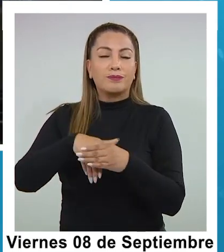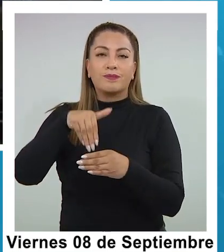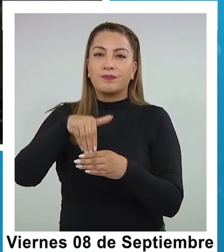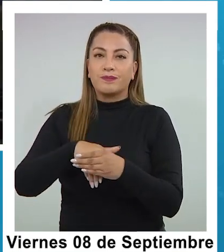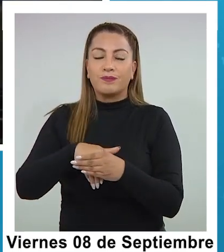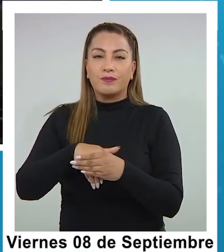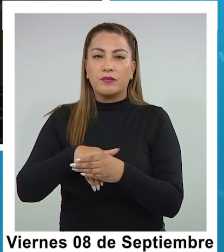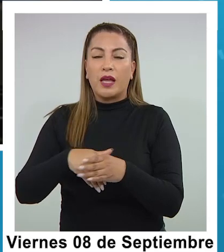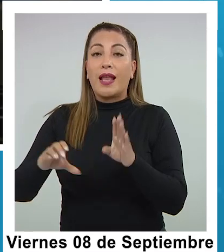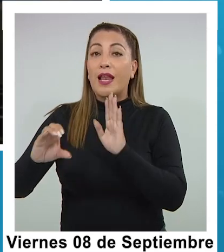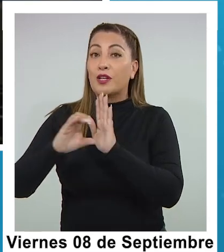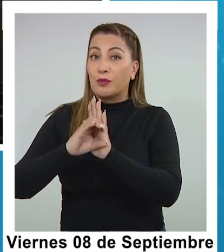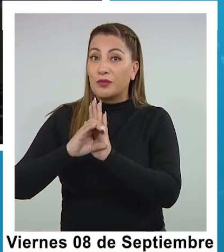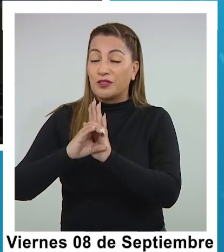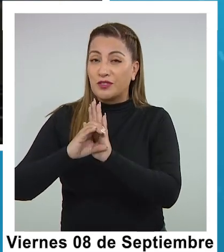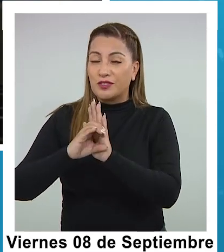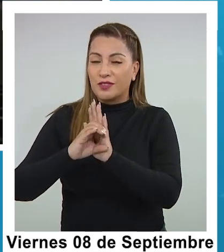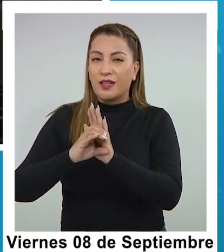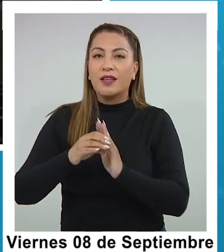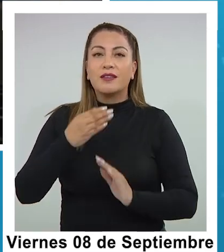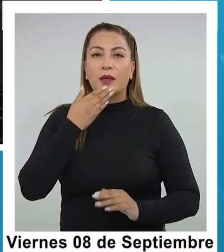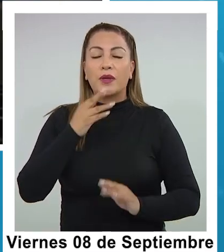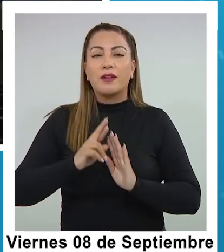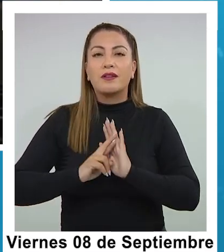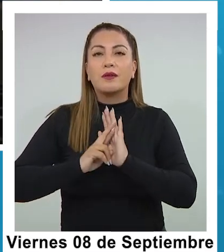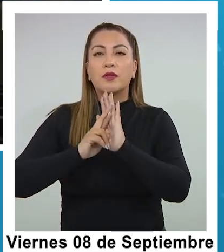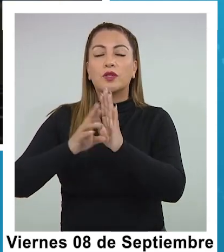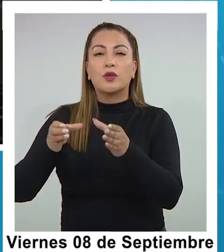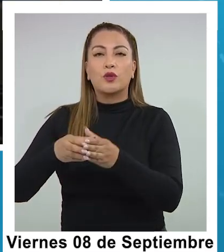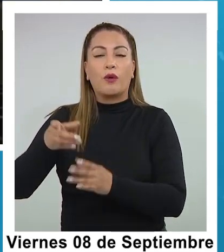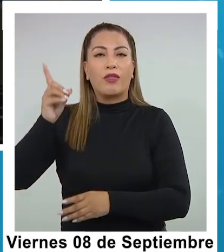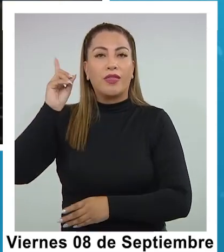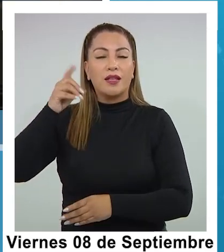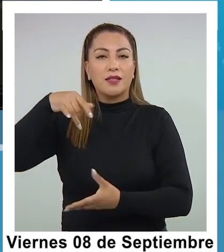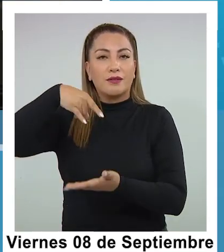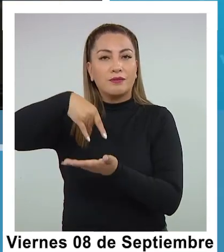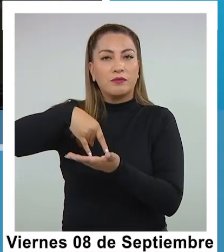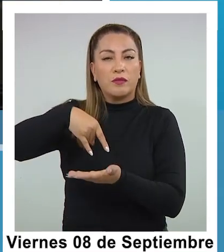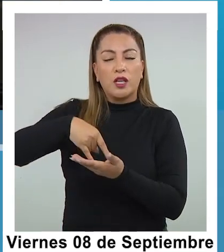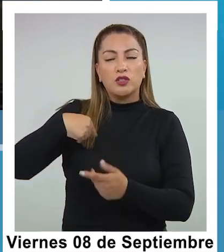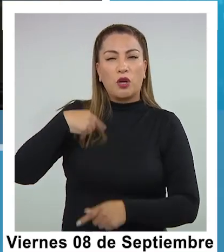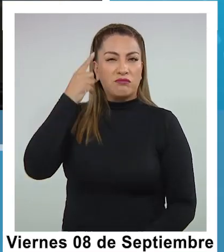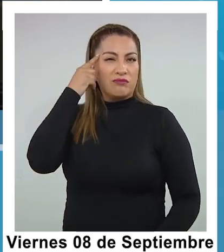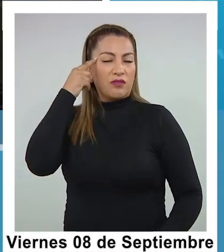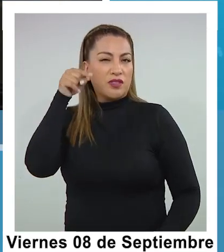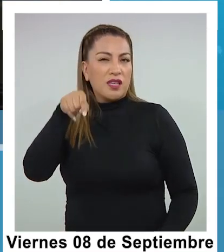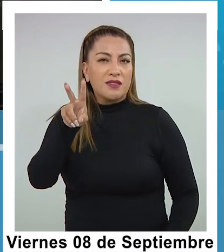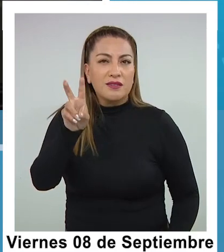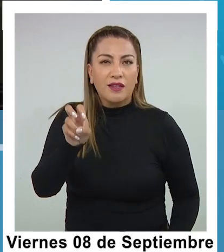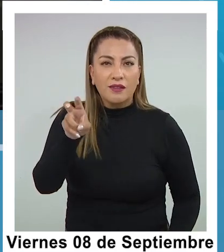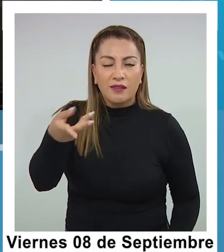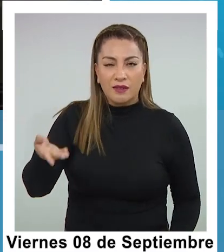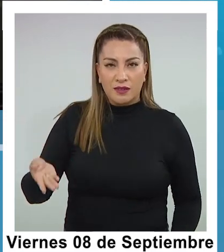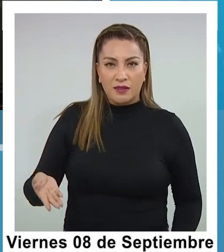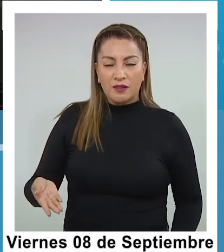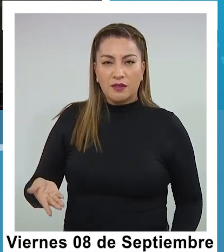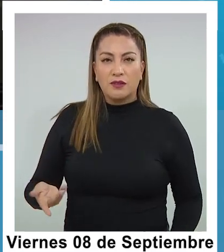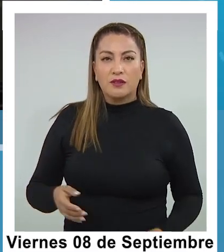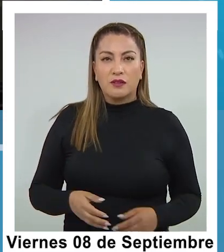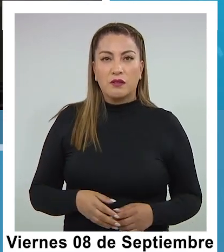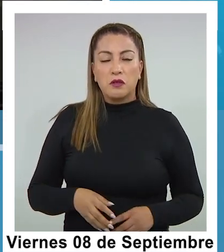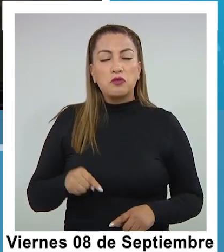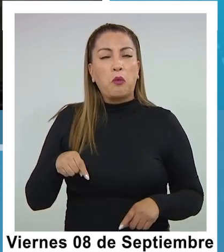en la convención como la representación de la derecha en el Parlamento, a mí me da la impresión de que es un tema